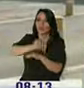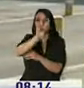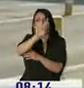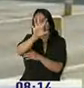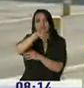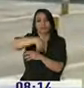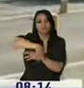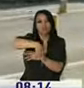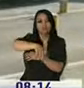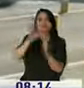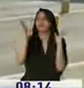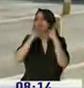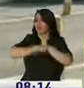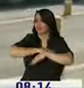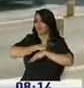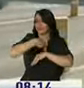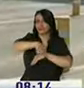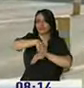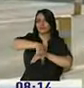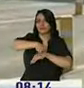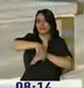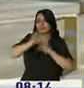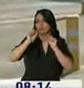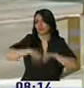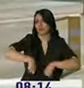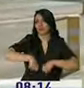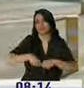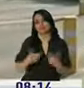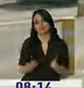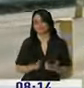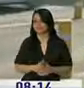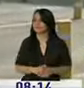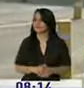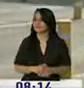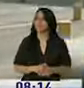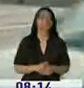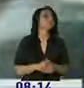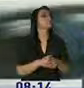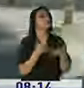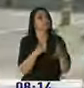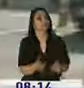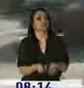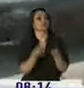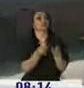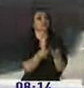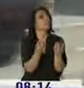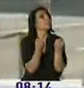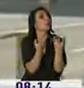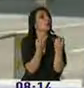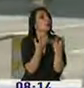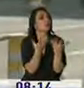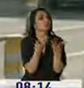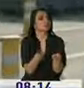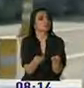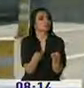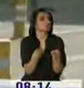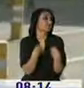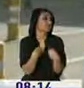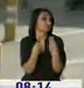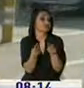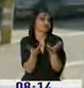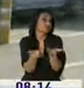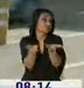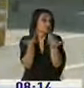pasadas gratis, se podría llamar así para hacerlo más gráfico. Ustedes ya han entregado algunos TACs ya a algunos de los usuarios